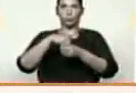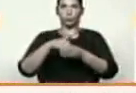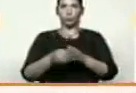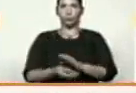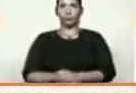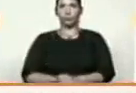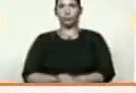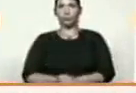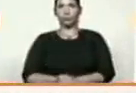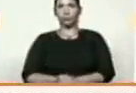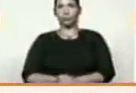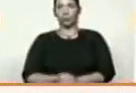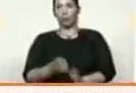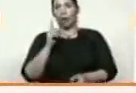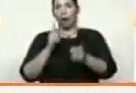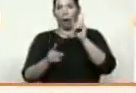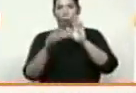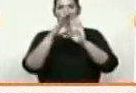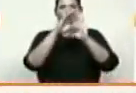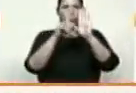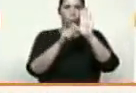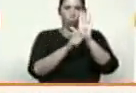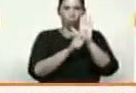En algunas constituciones